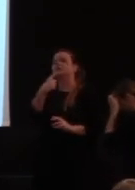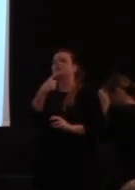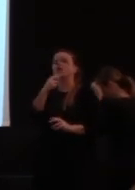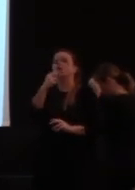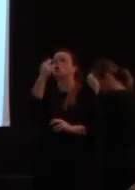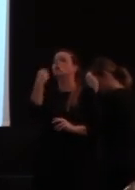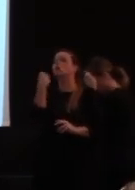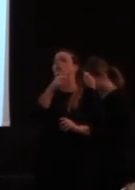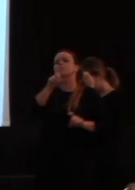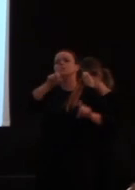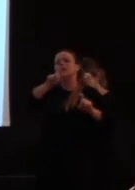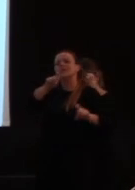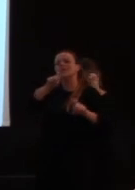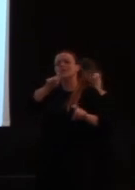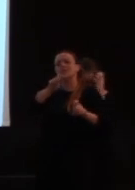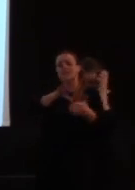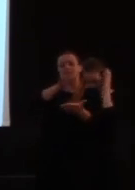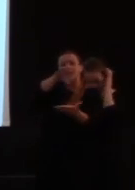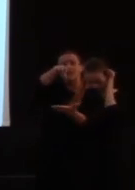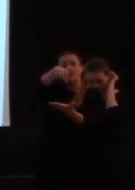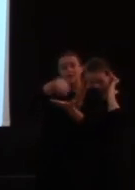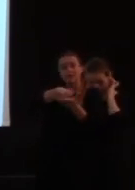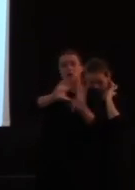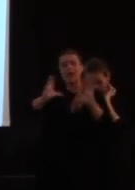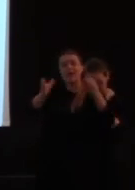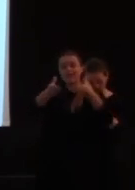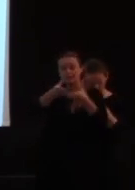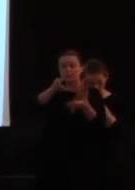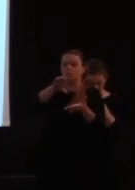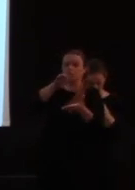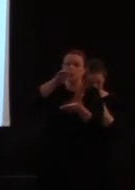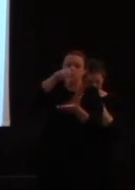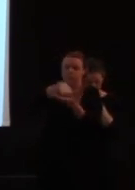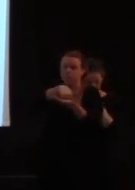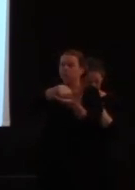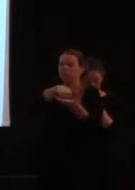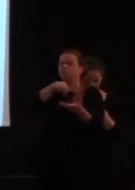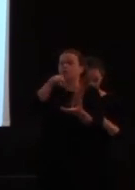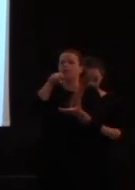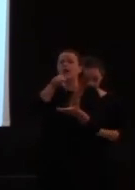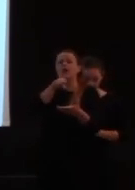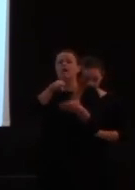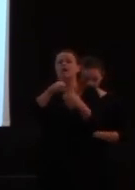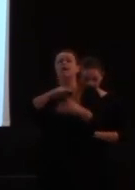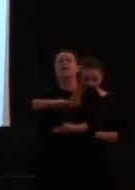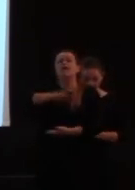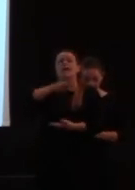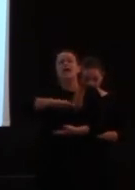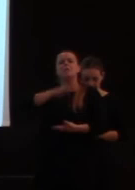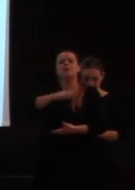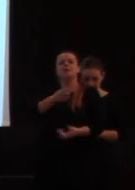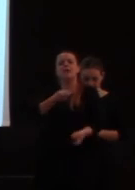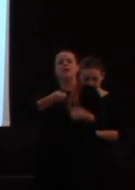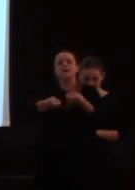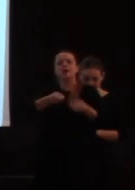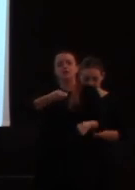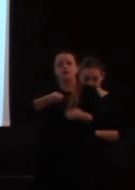compromiso con la enseñanza y con el centro, en el equipo de centro, ¿no? Tienen una capacidad